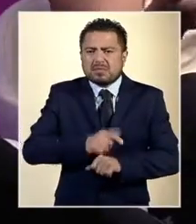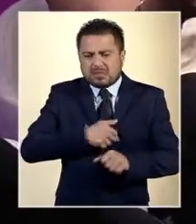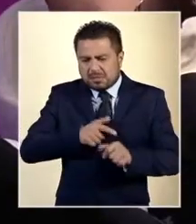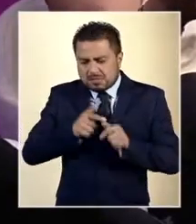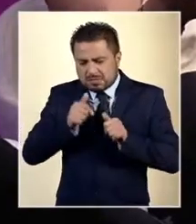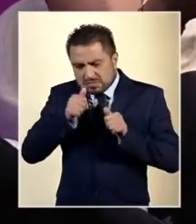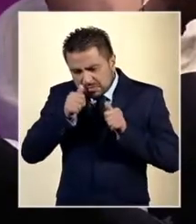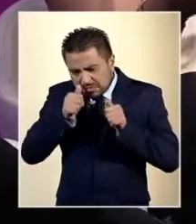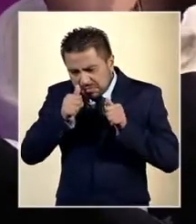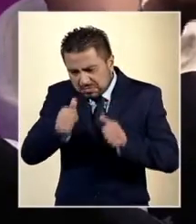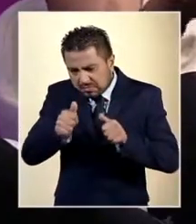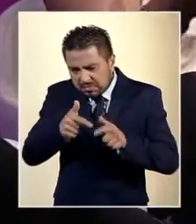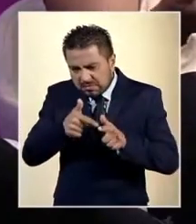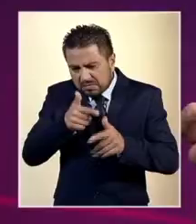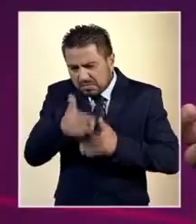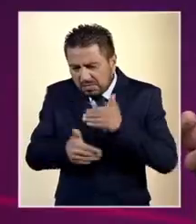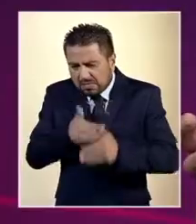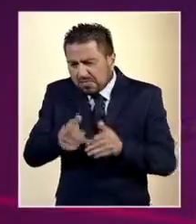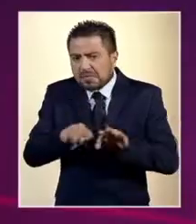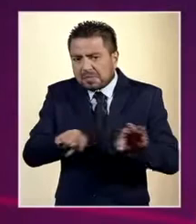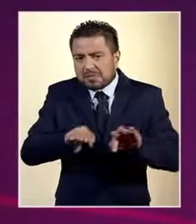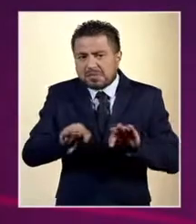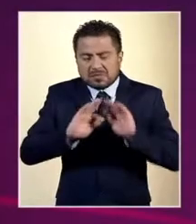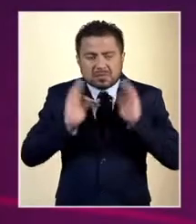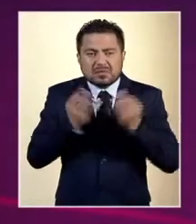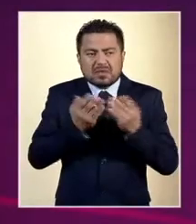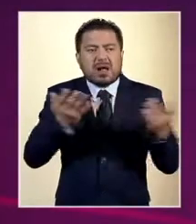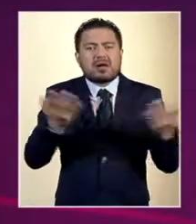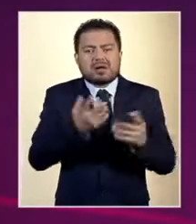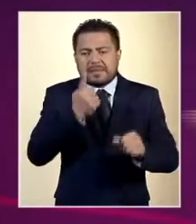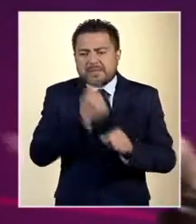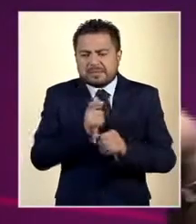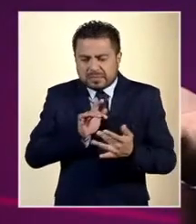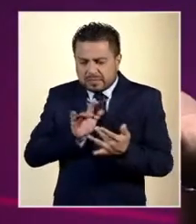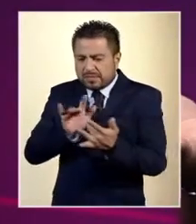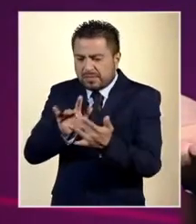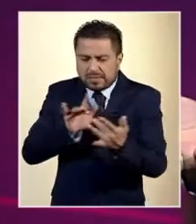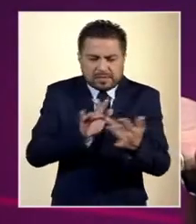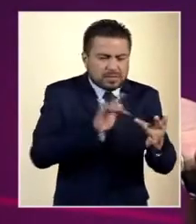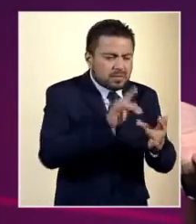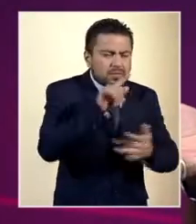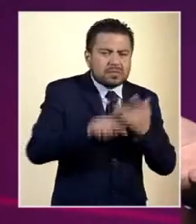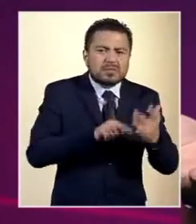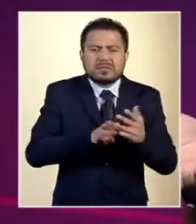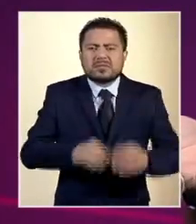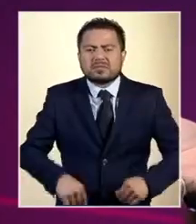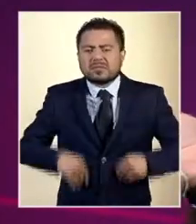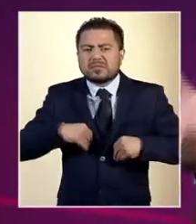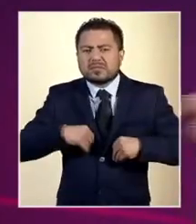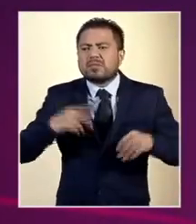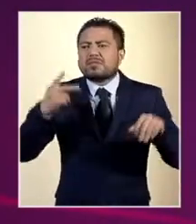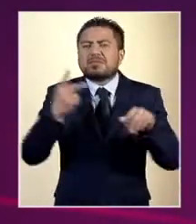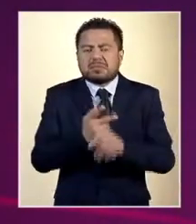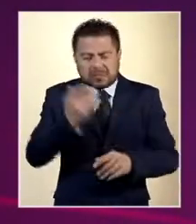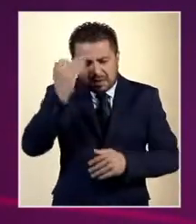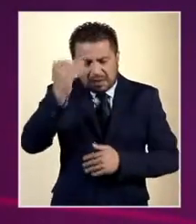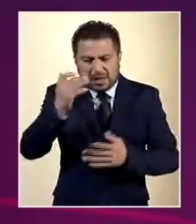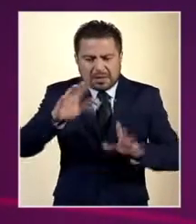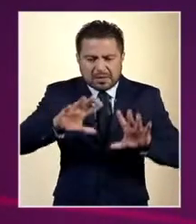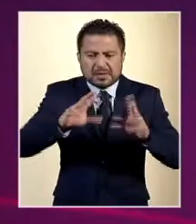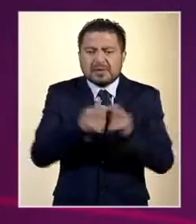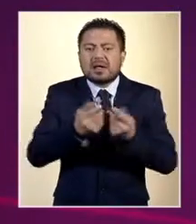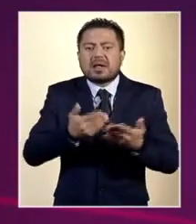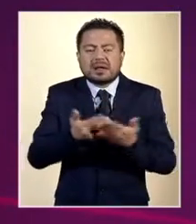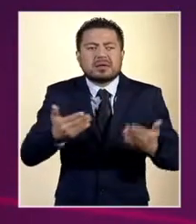en ese estilo de trabajo, haciendo el primer contacto en los lugares donde viven, donde están pasando el tiempo, y